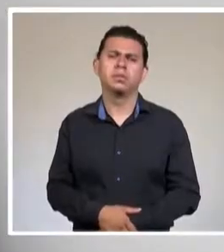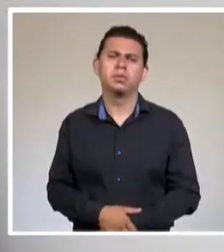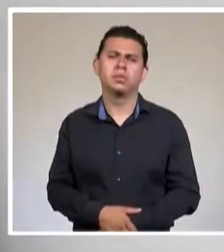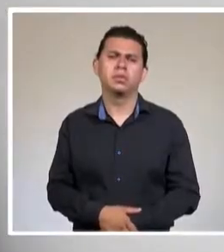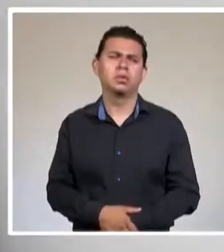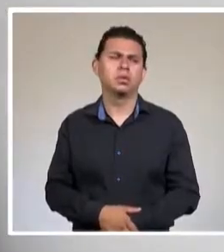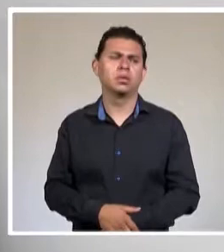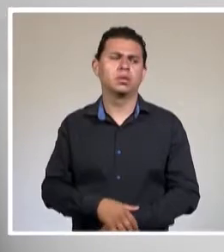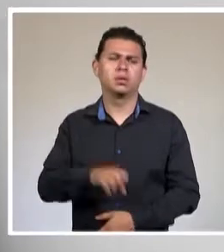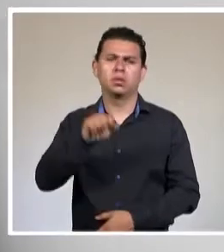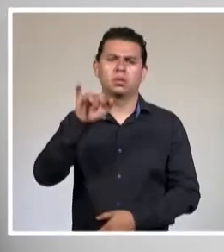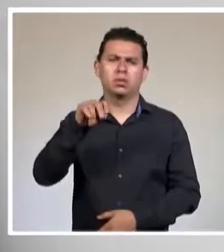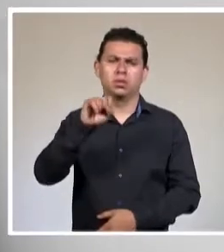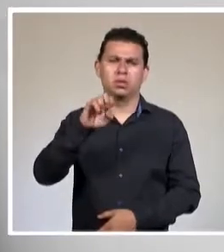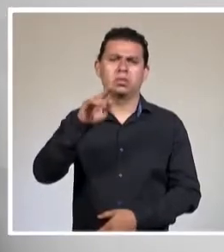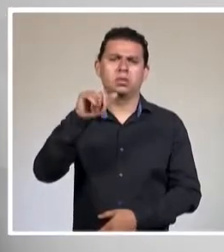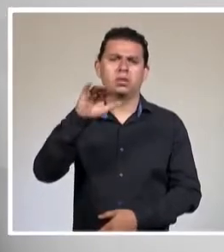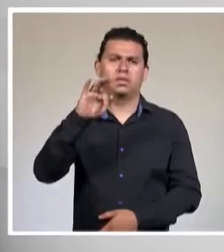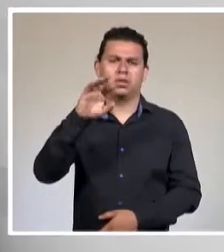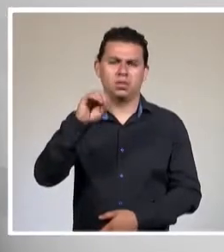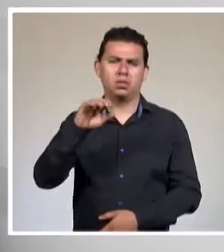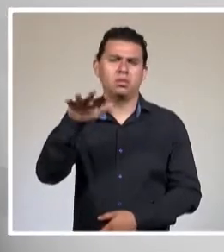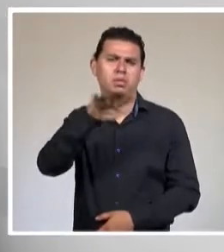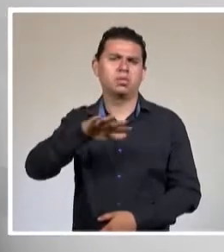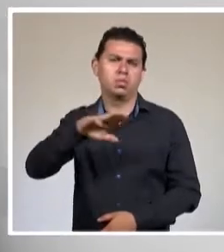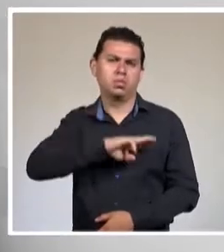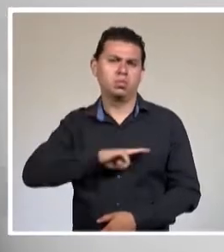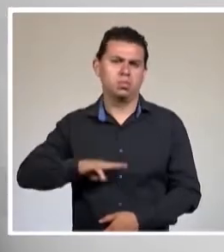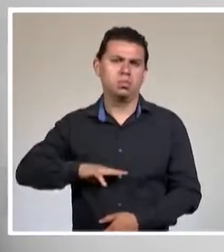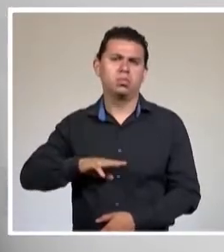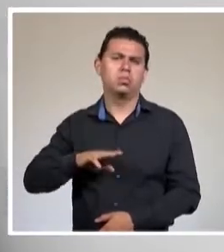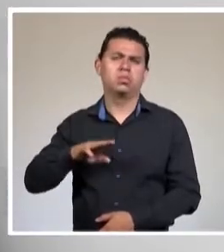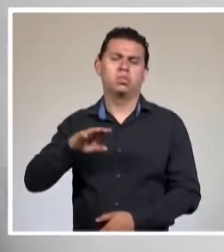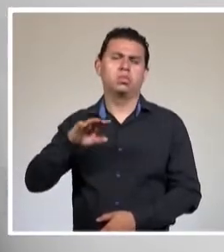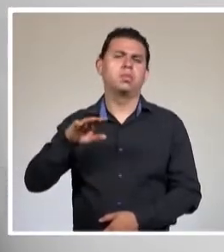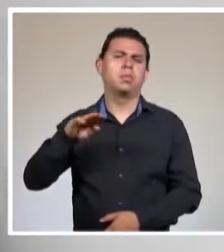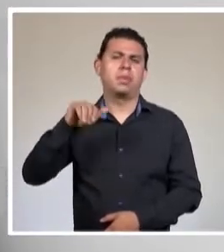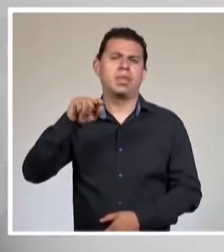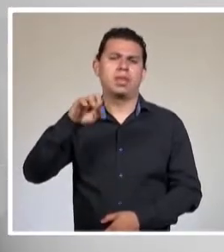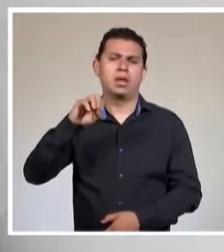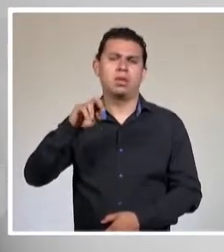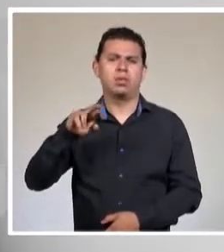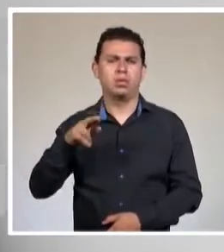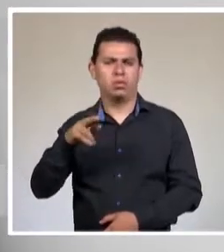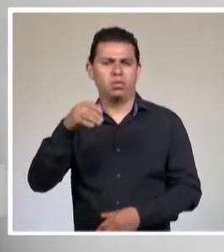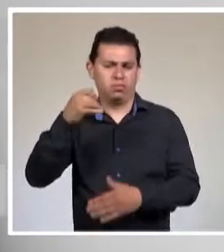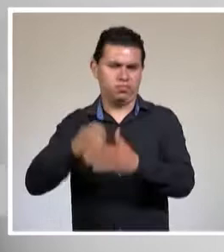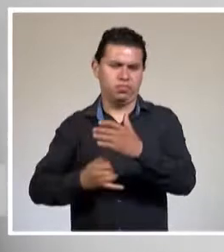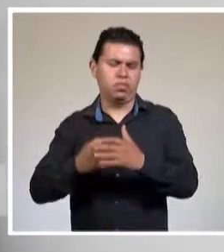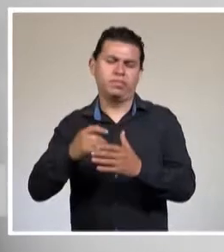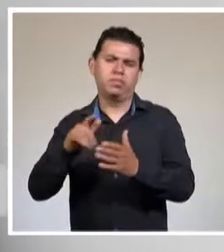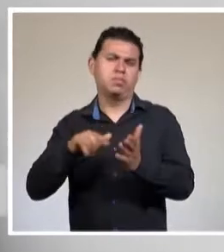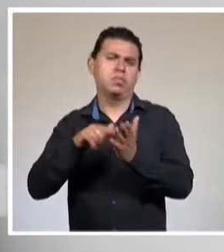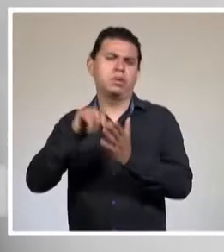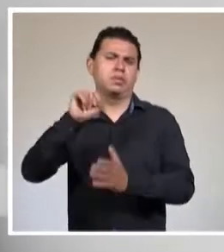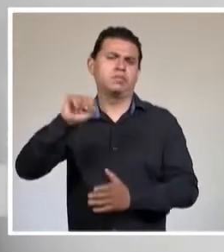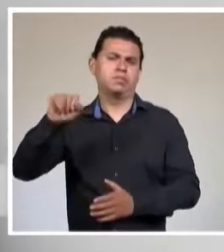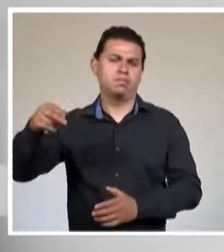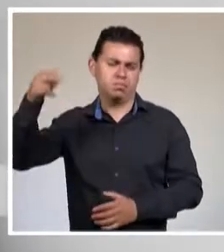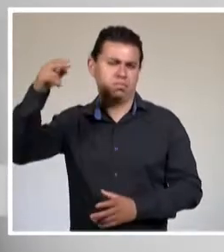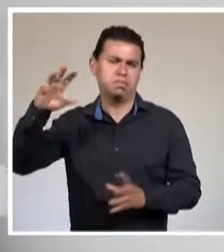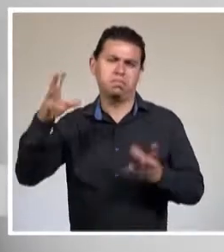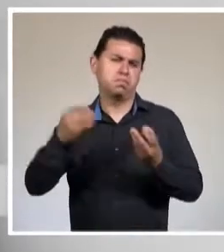san jose del pacífico es una agencia municipal de san mateo rondó ubicada en la sierra norte tiene